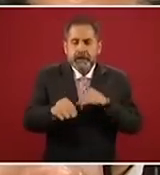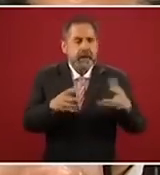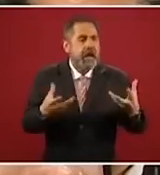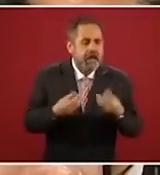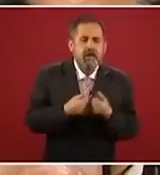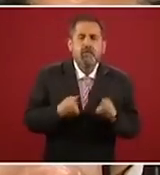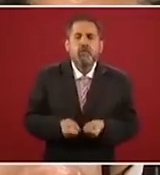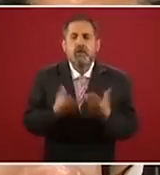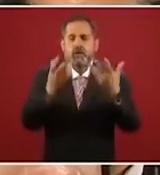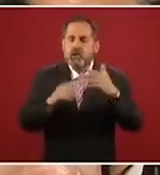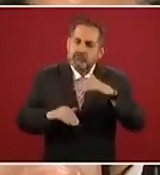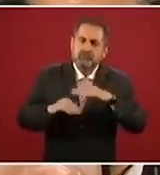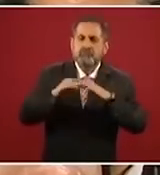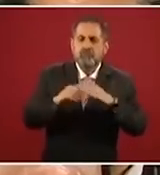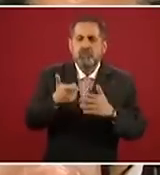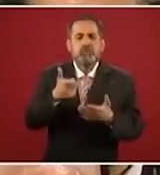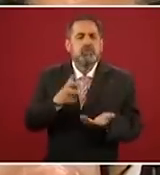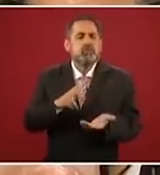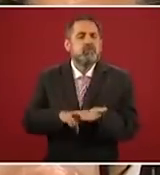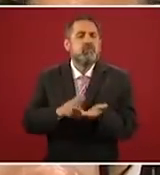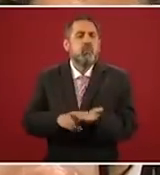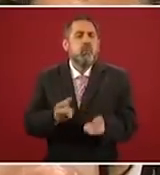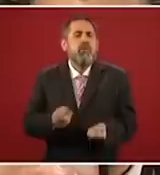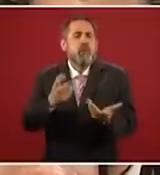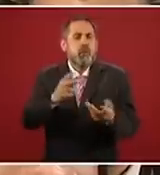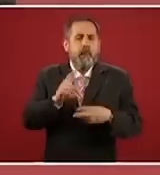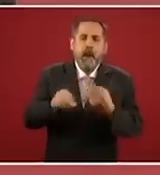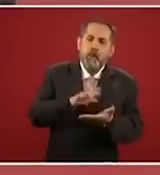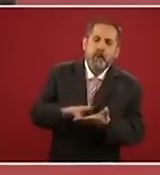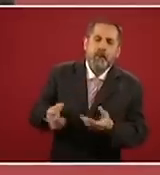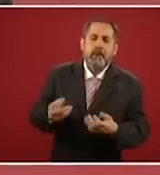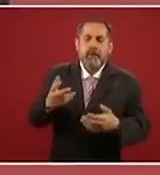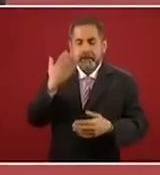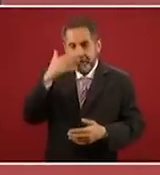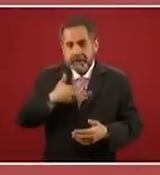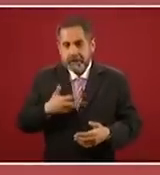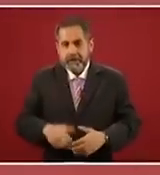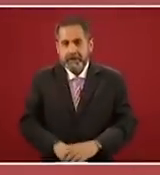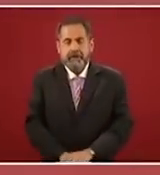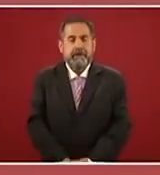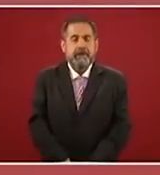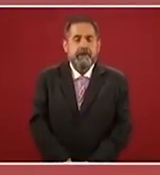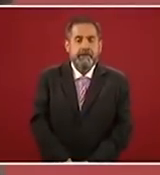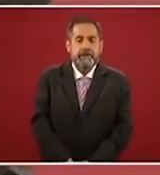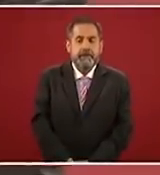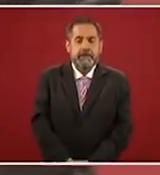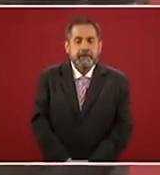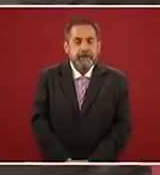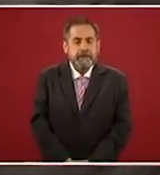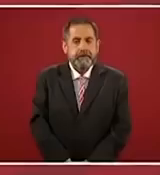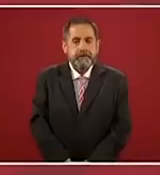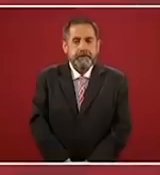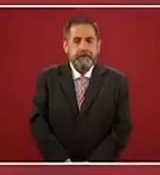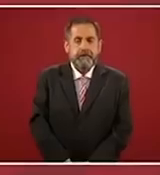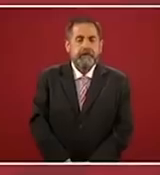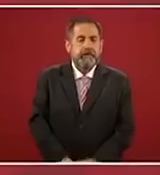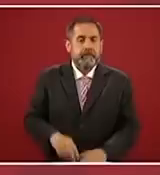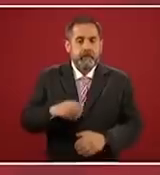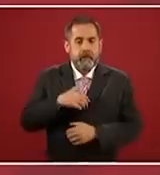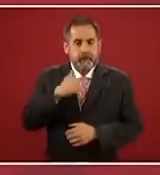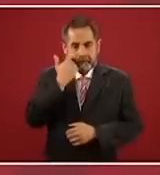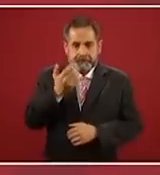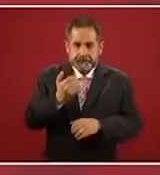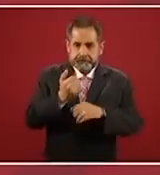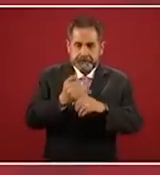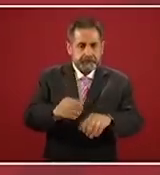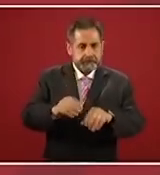cantidad en general con la que están dispuestos a apoyar. Gracias. Bueno, yo quiero informar